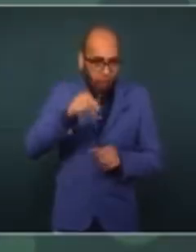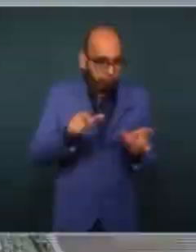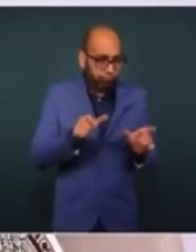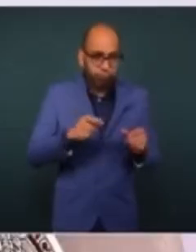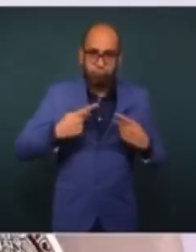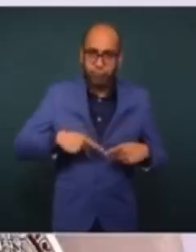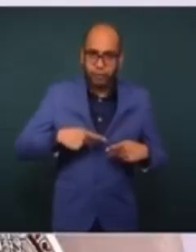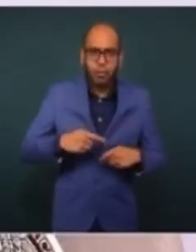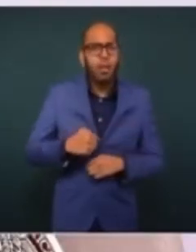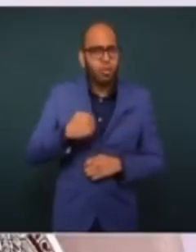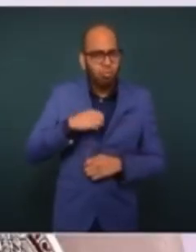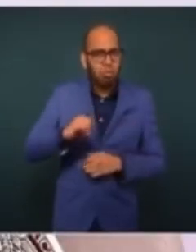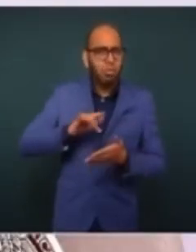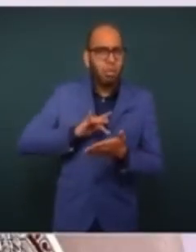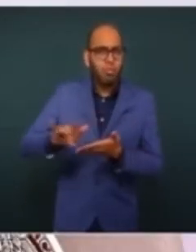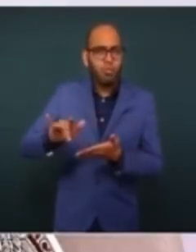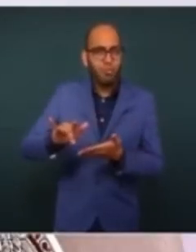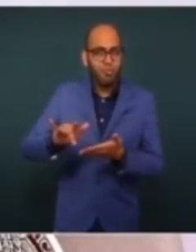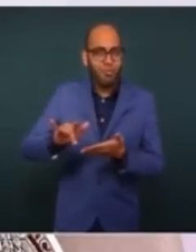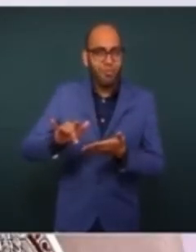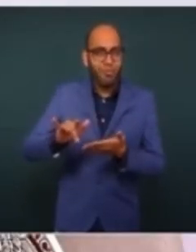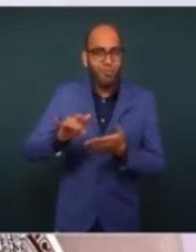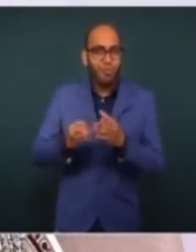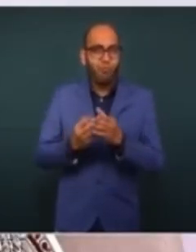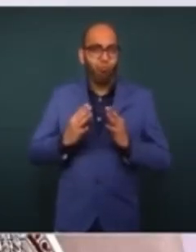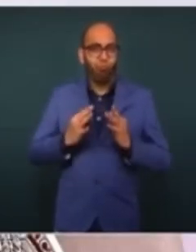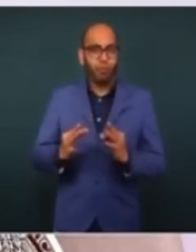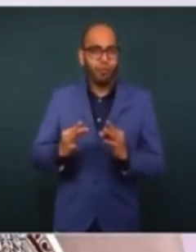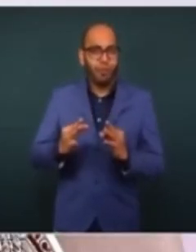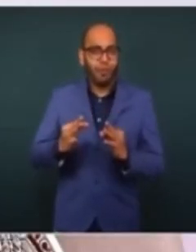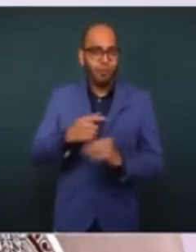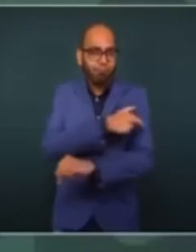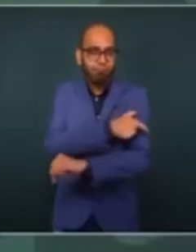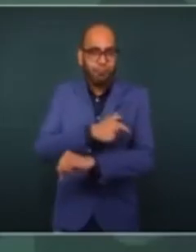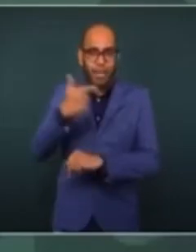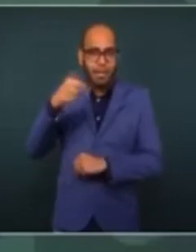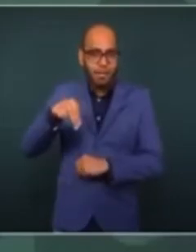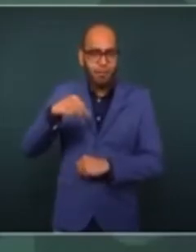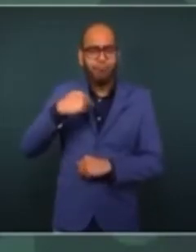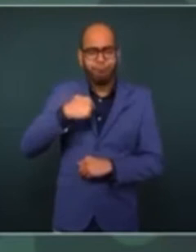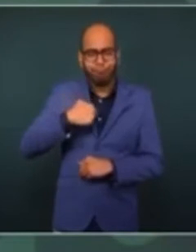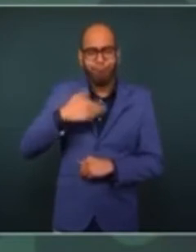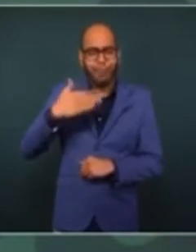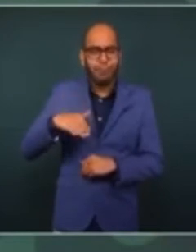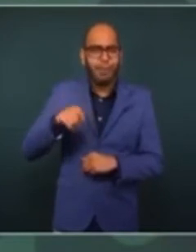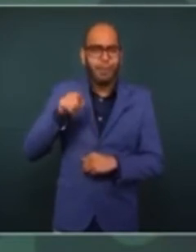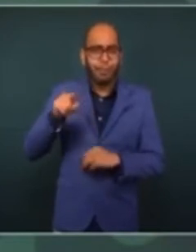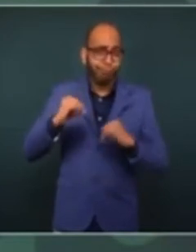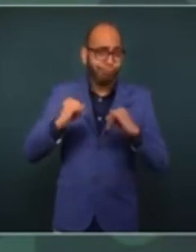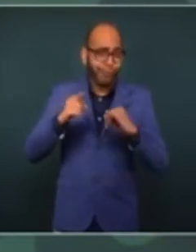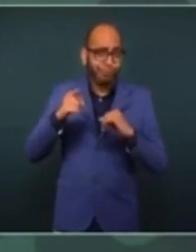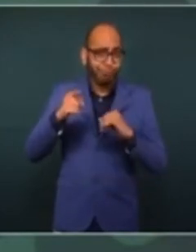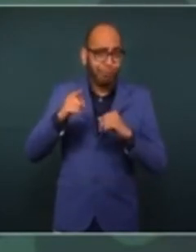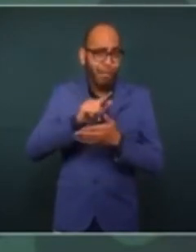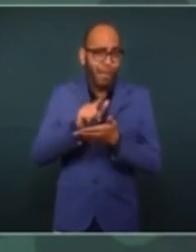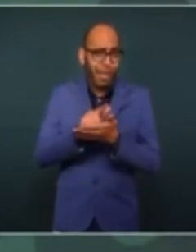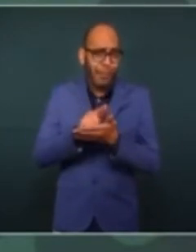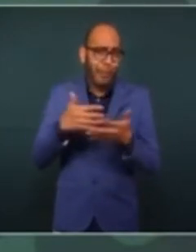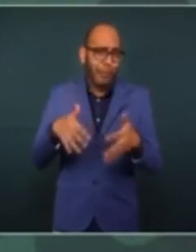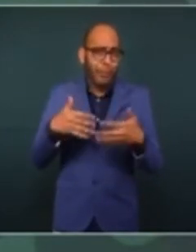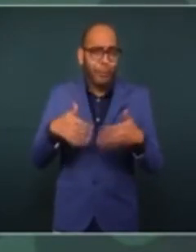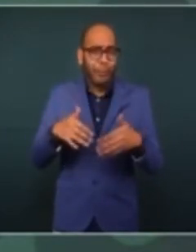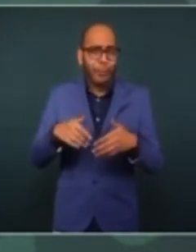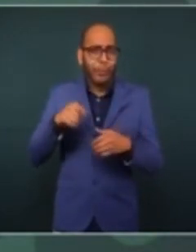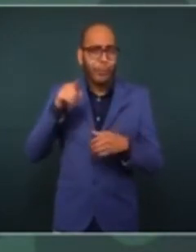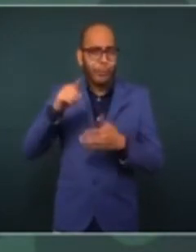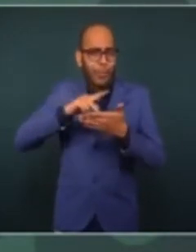Defendí y apoyé la creación de la Guardia Nacional, que estoy seguro será una gran institución, es una gran iniciativa, se lo dije al presidente y lo he reconocido y